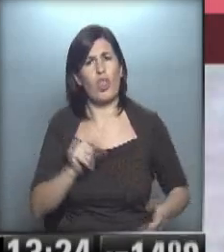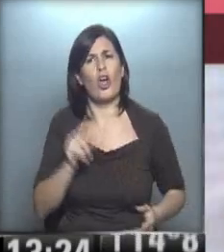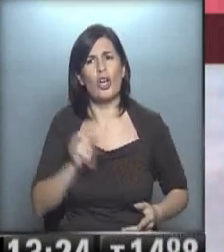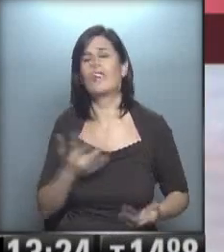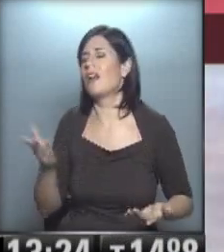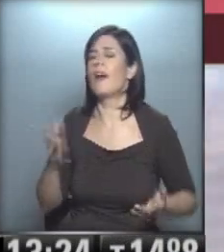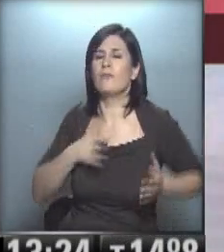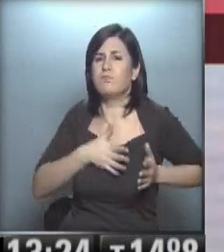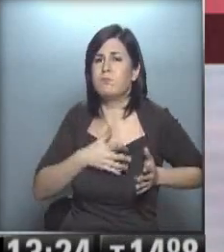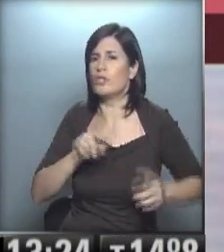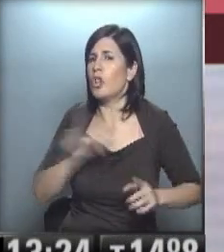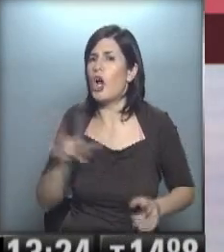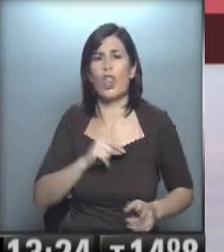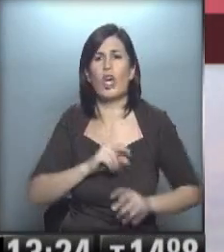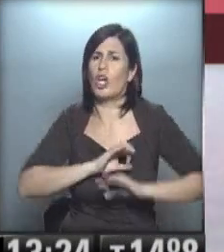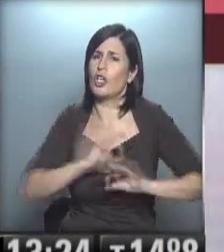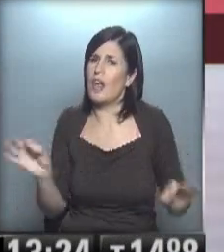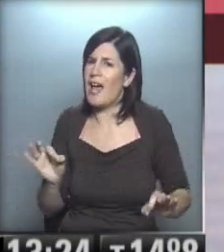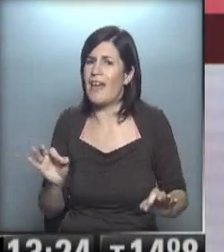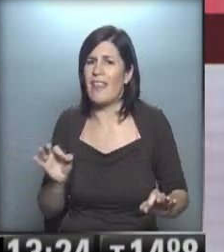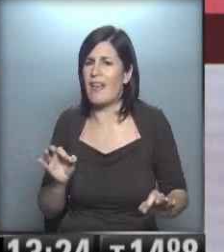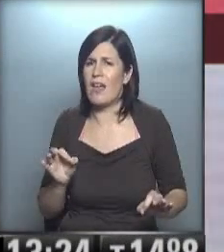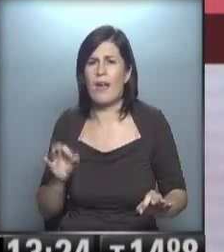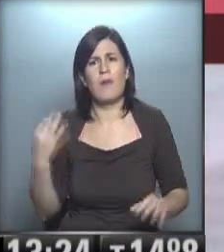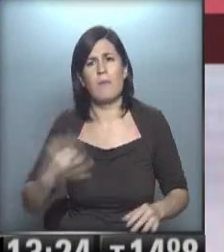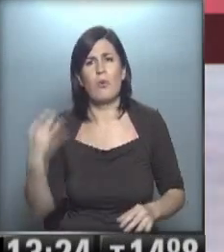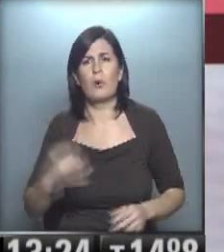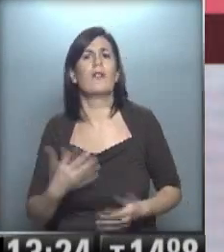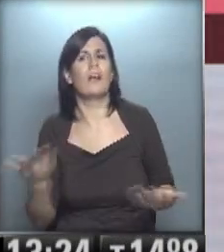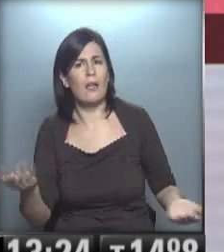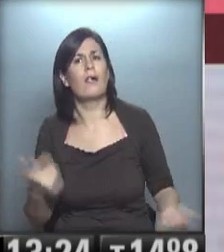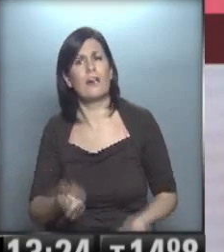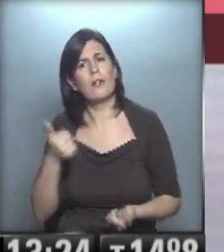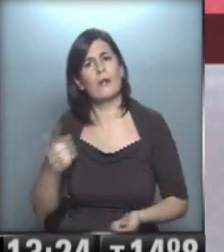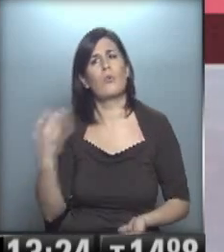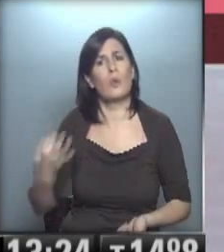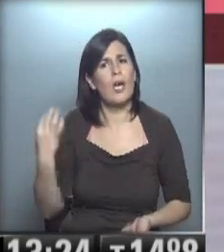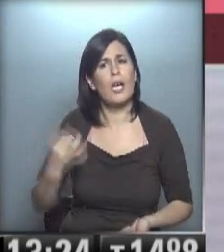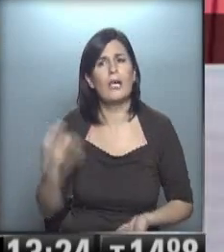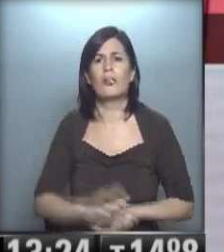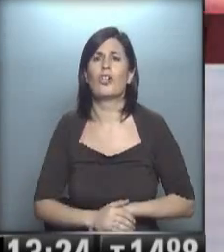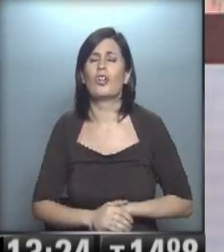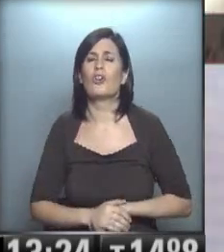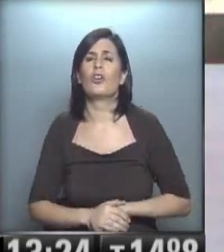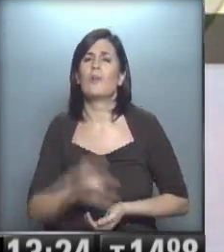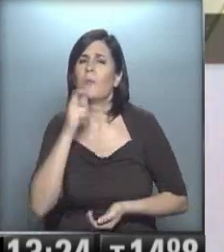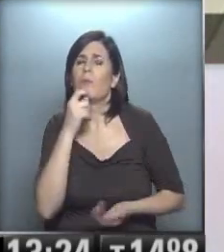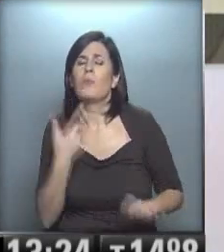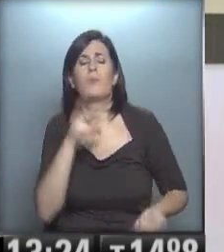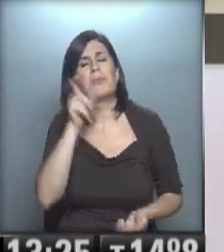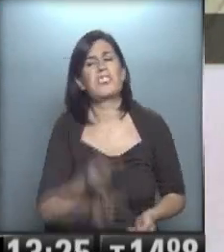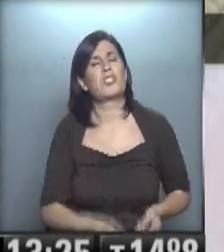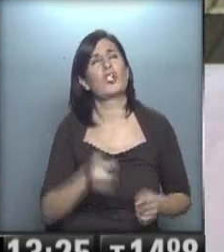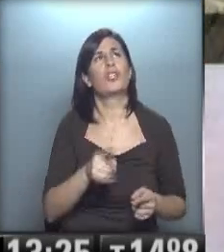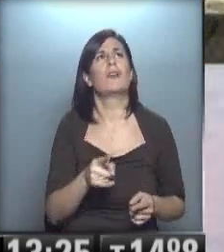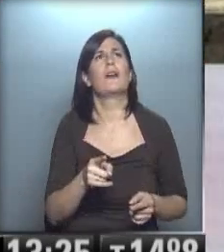compresión nada de eso es indoloro totalmente claro claro que importante y cómo tiene que hacer una persona que